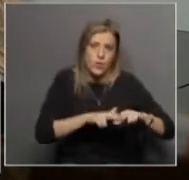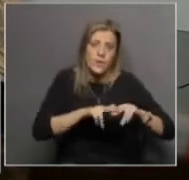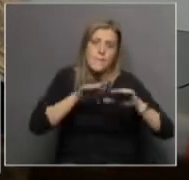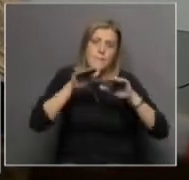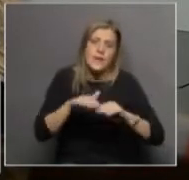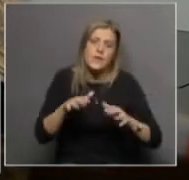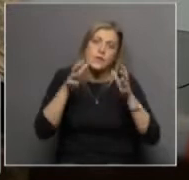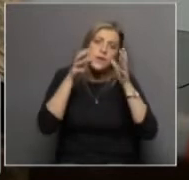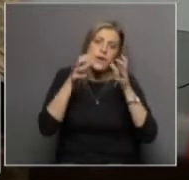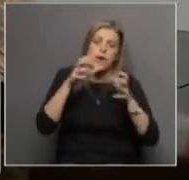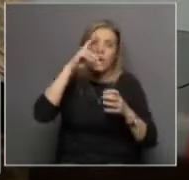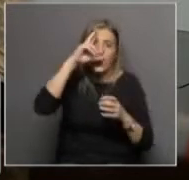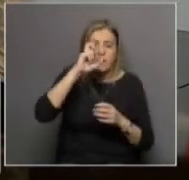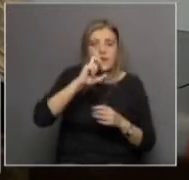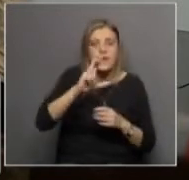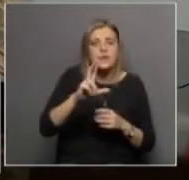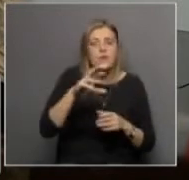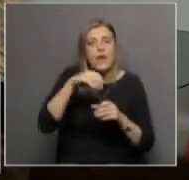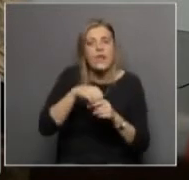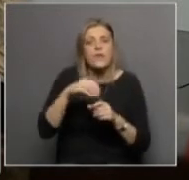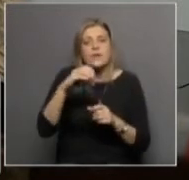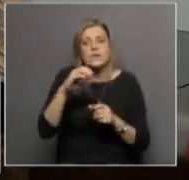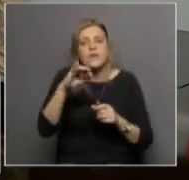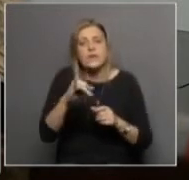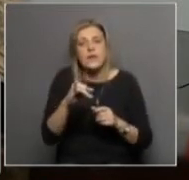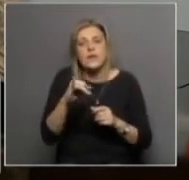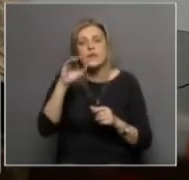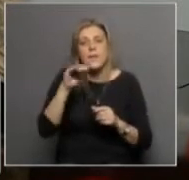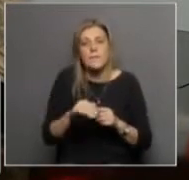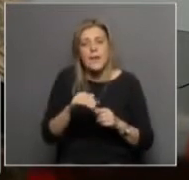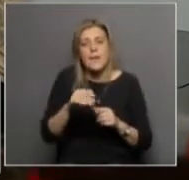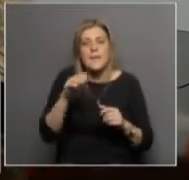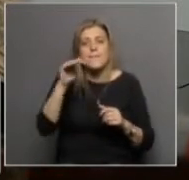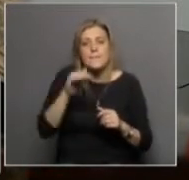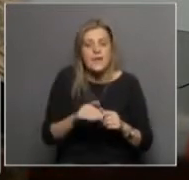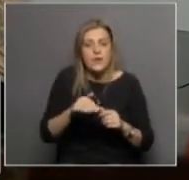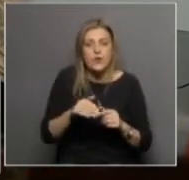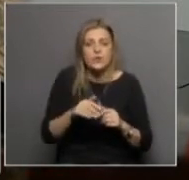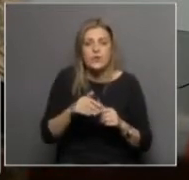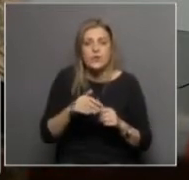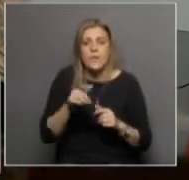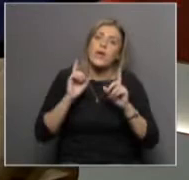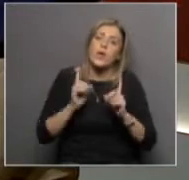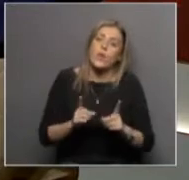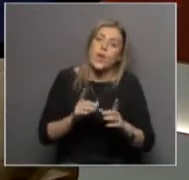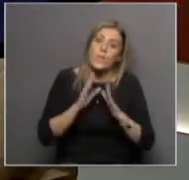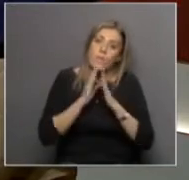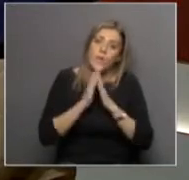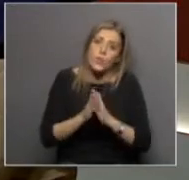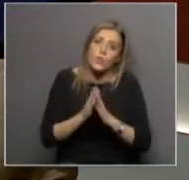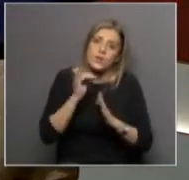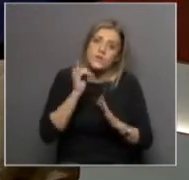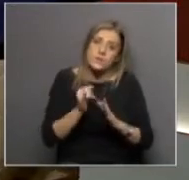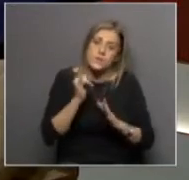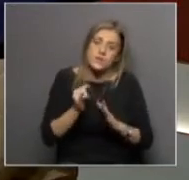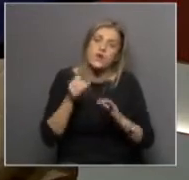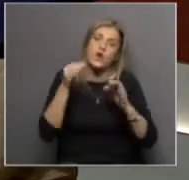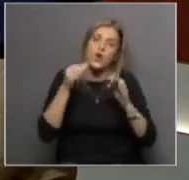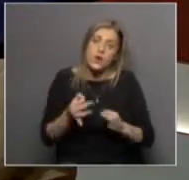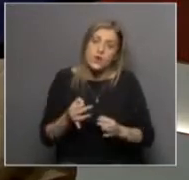riesgos de internación, sobre todo en caso de CTI, la reducción notoria en cuanto al desarrollo de enfermedad de manera asintomática,